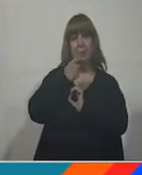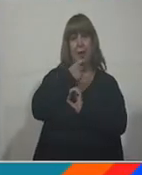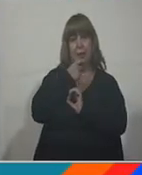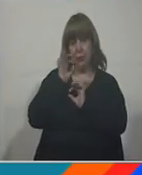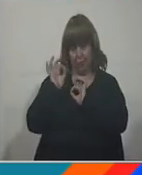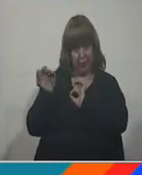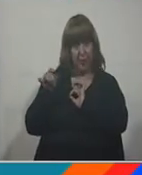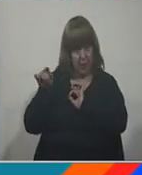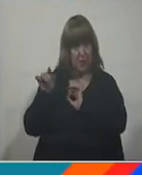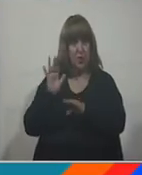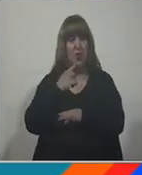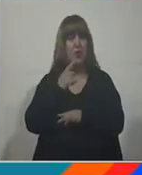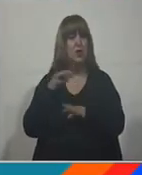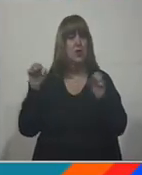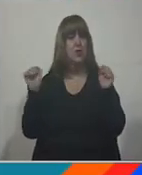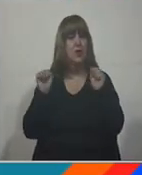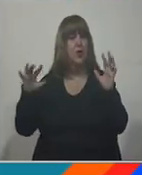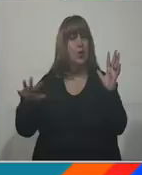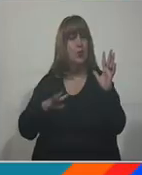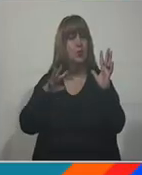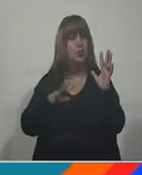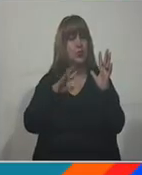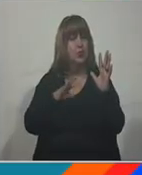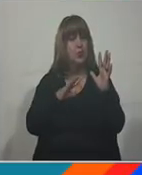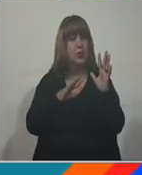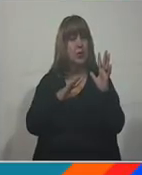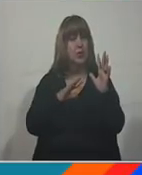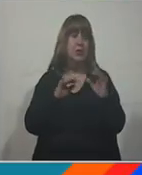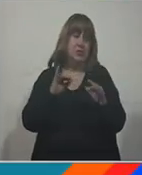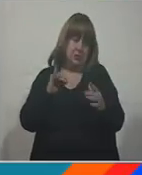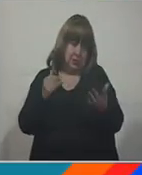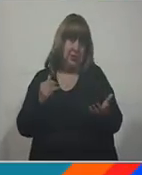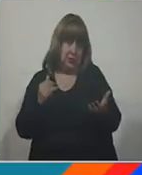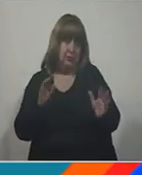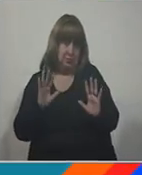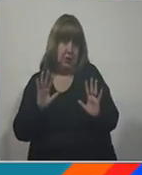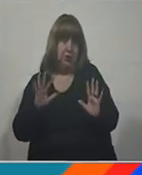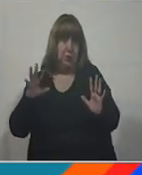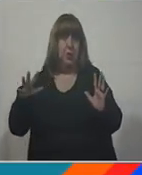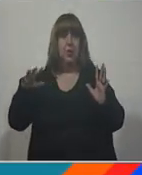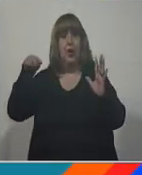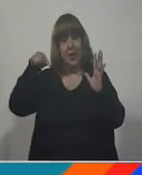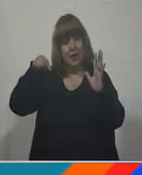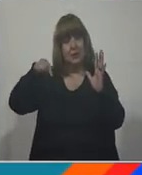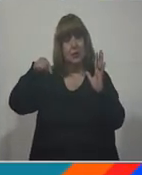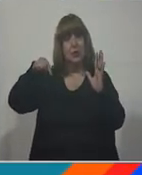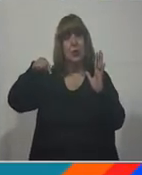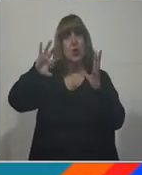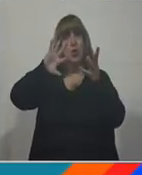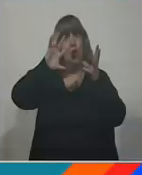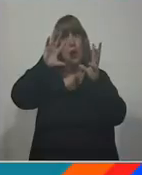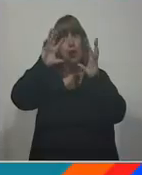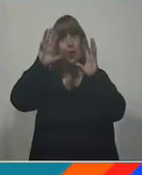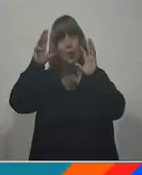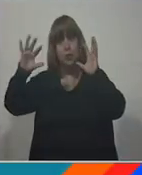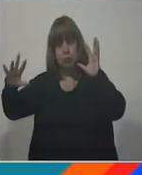¿es lo que vos estás describiendo? Sí, tiene que ver con eso, tiene que ver con eso. Es un sistema nuboso bastante